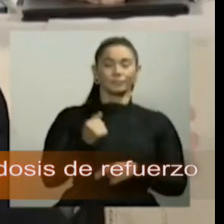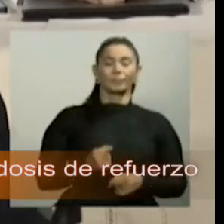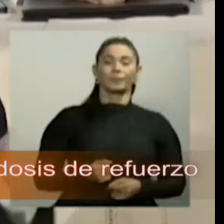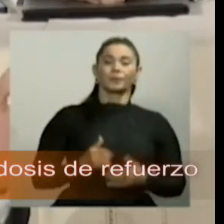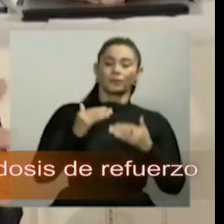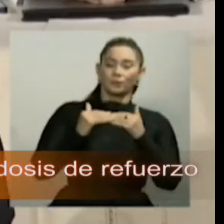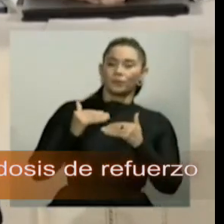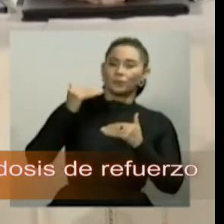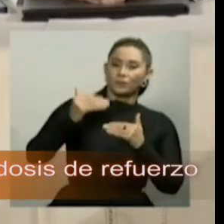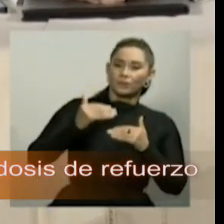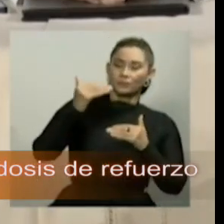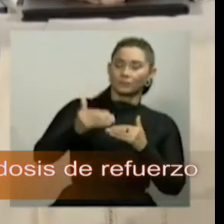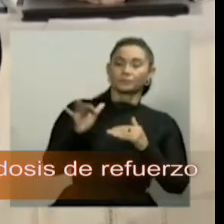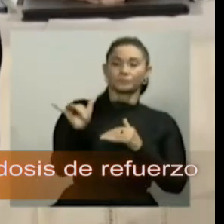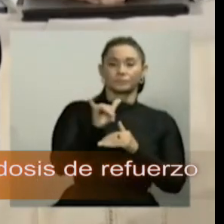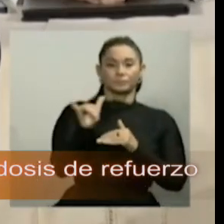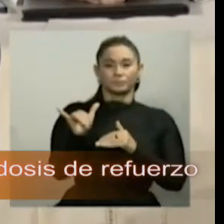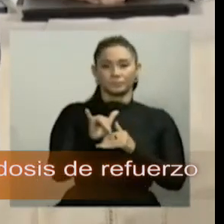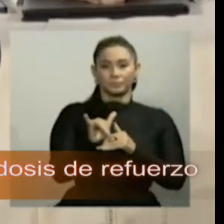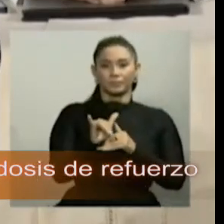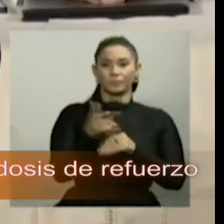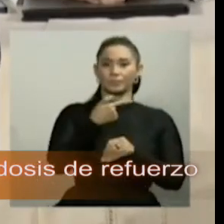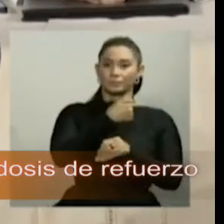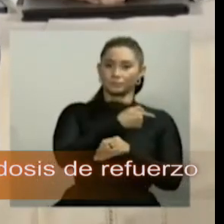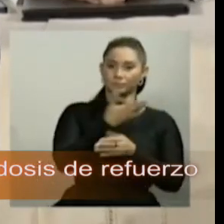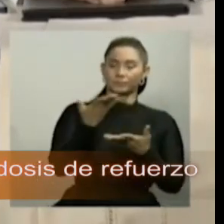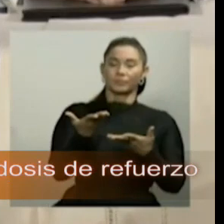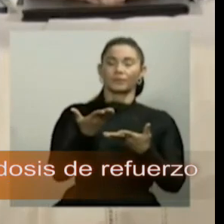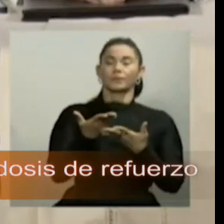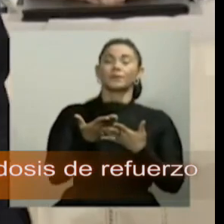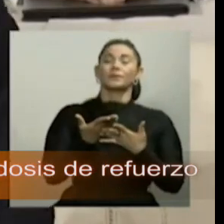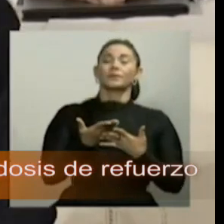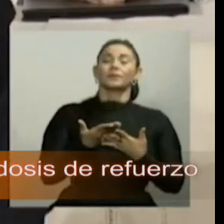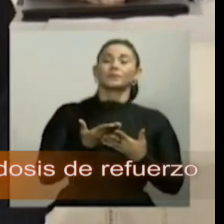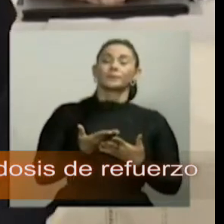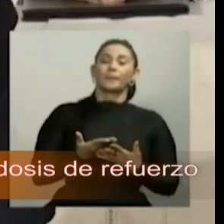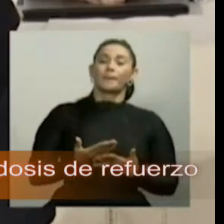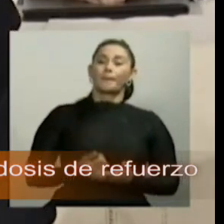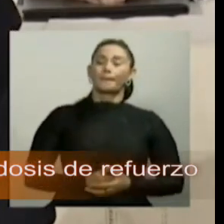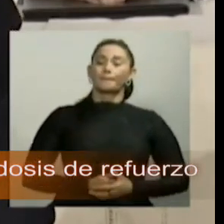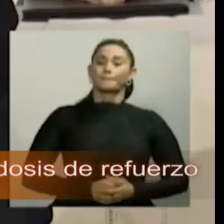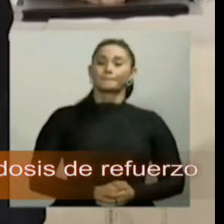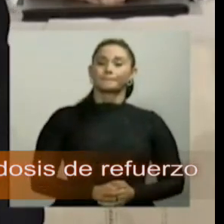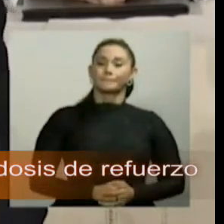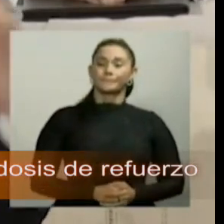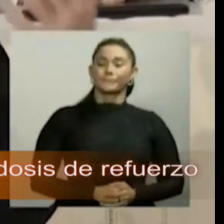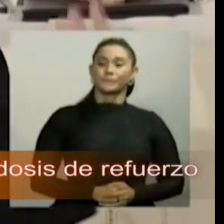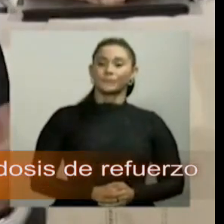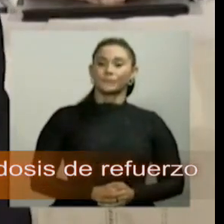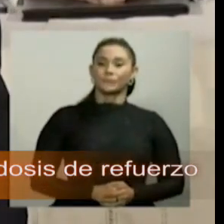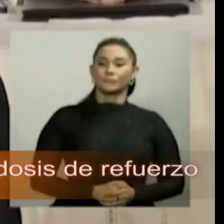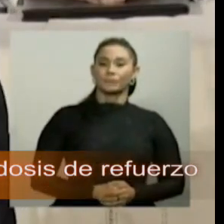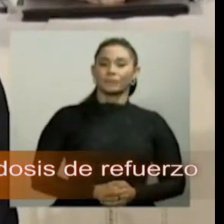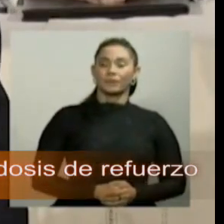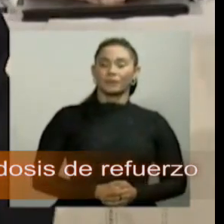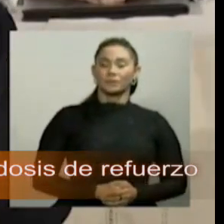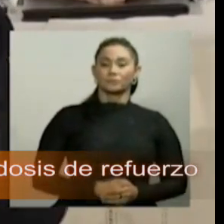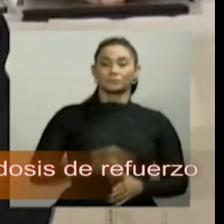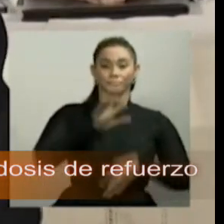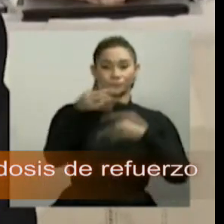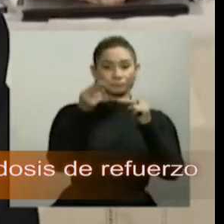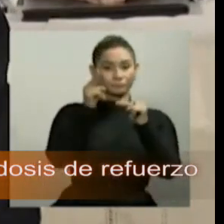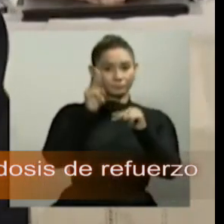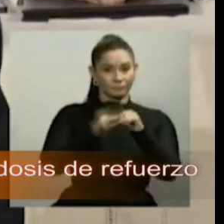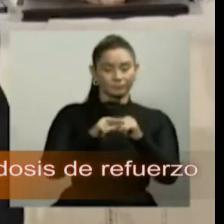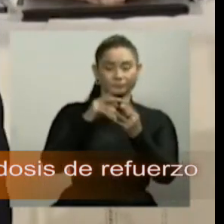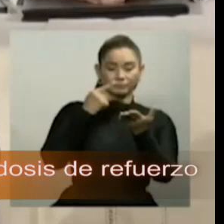a ir con ese mismo procedimiento. Y eso es lo que hemos analizado. Han